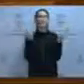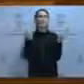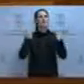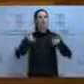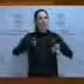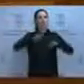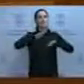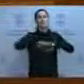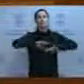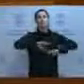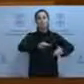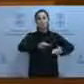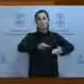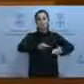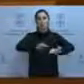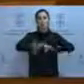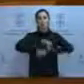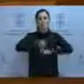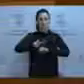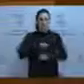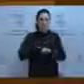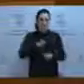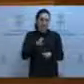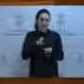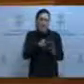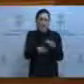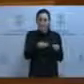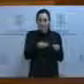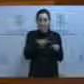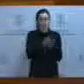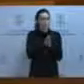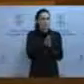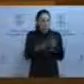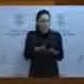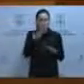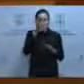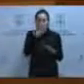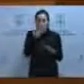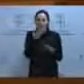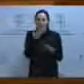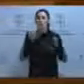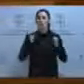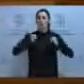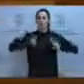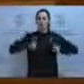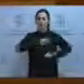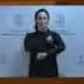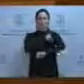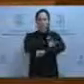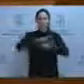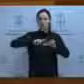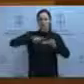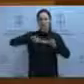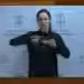también acompasado en el material escolar, en los libros de texto, en las equipaciones deportivas y en tanto